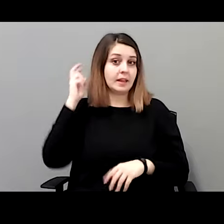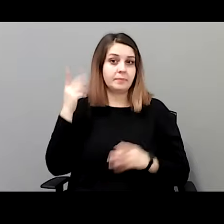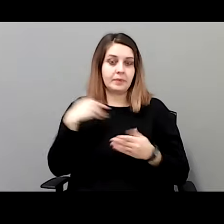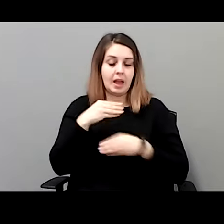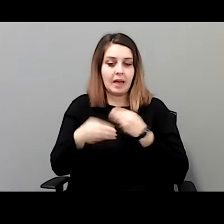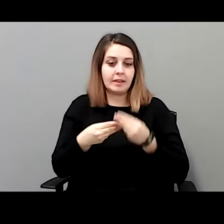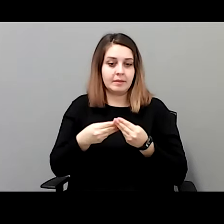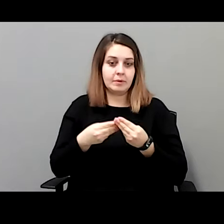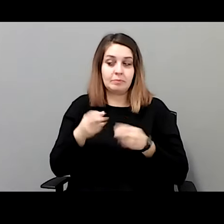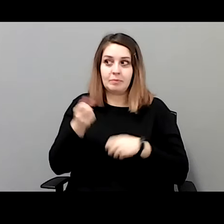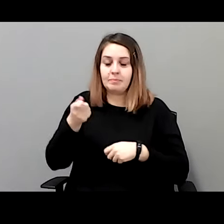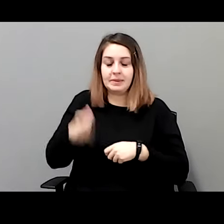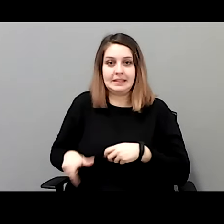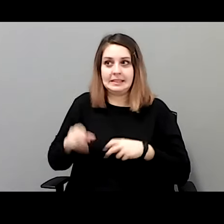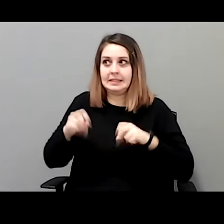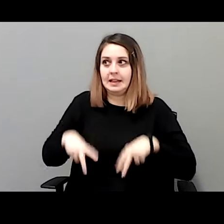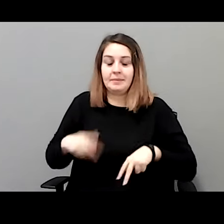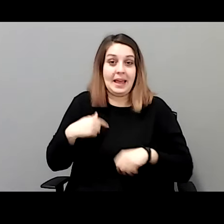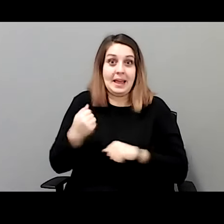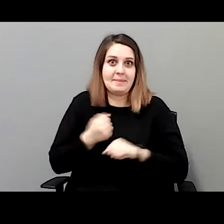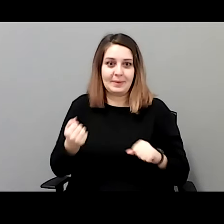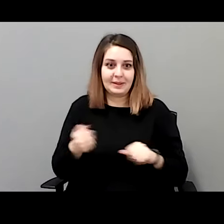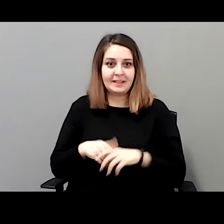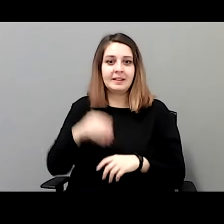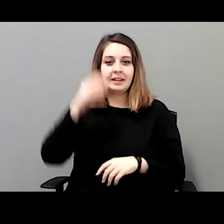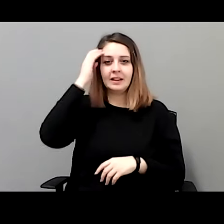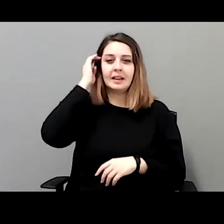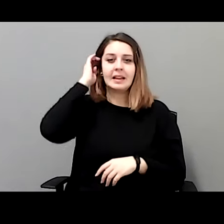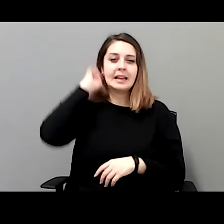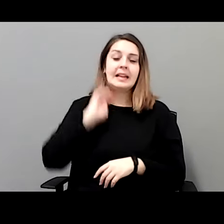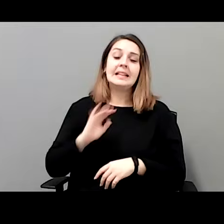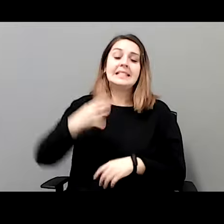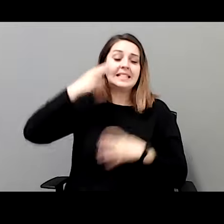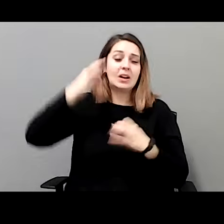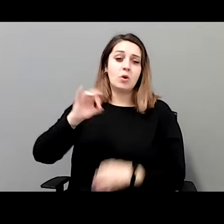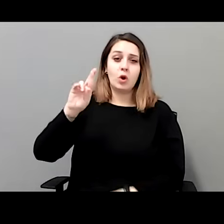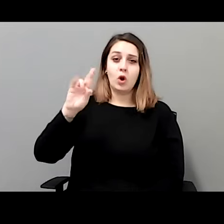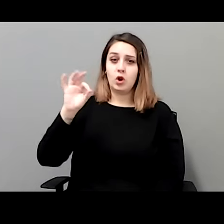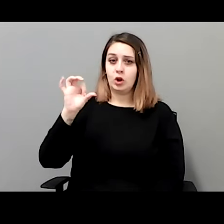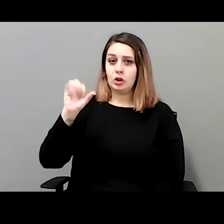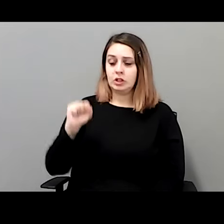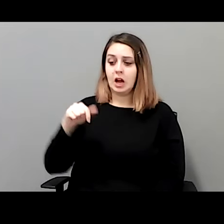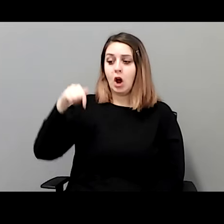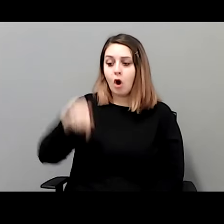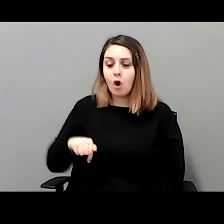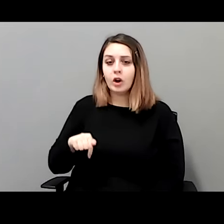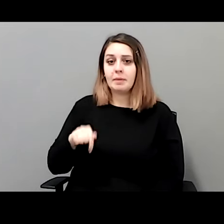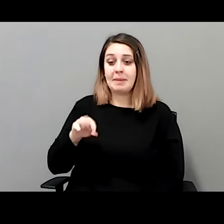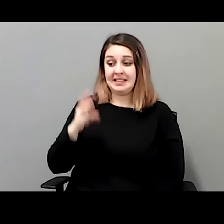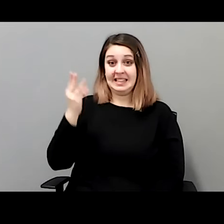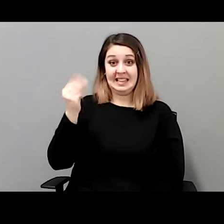las profesionales? Y ten seguro, Rosa, que hoy y todos los días, los 3 días de